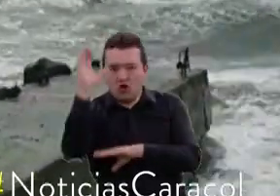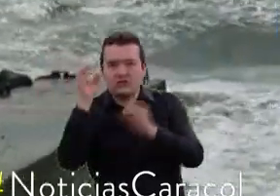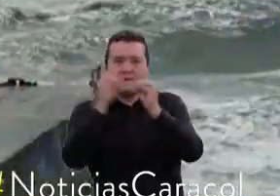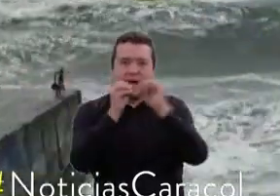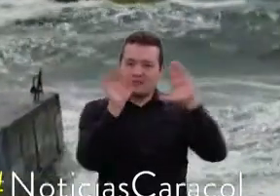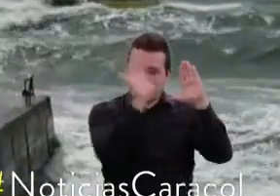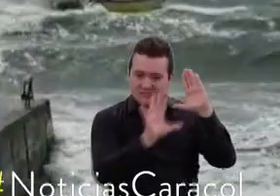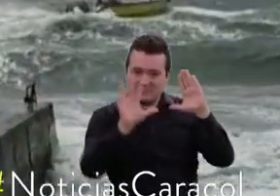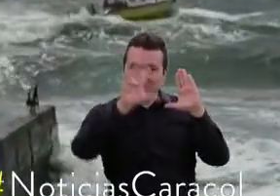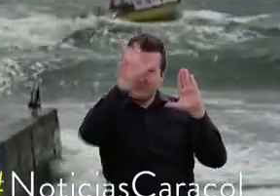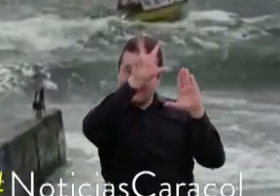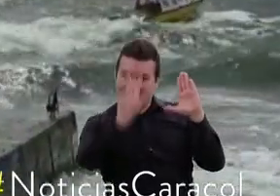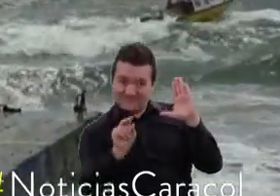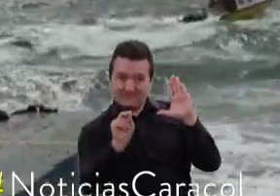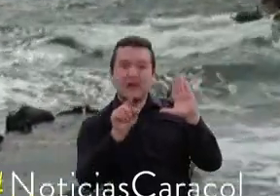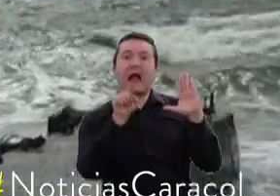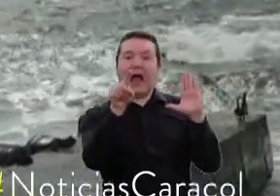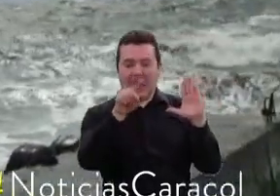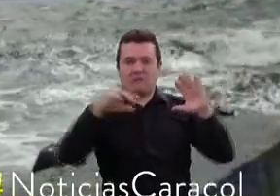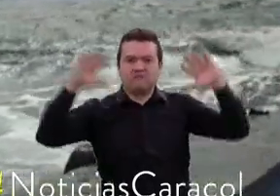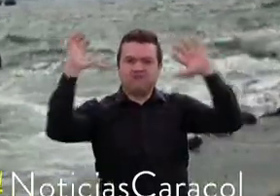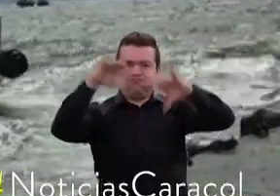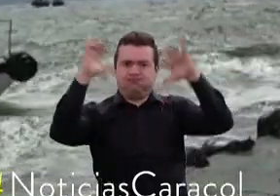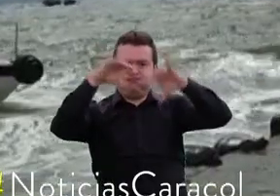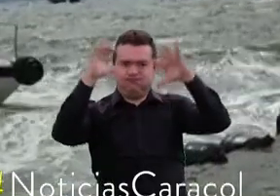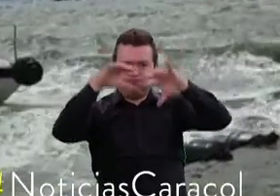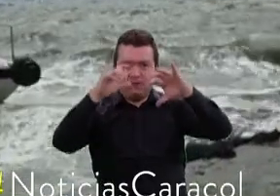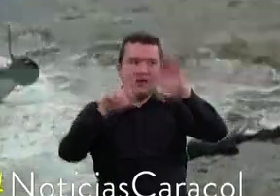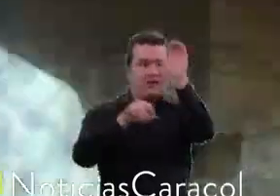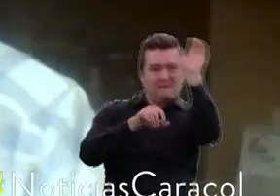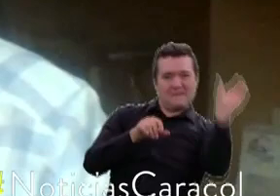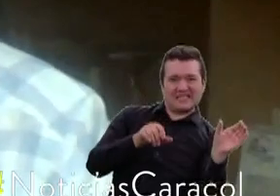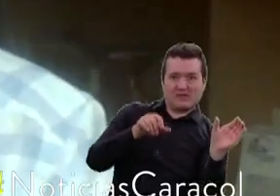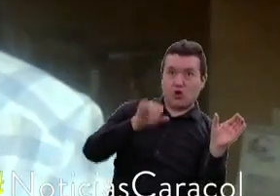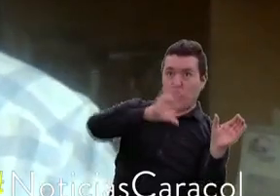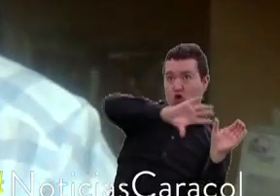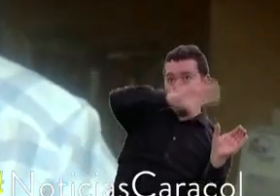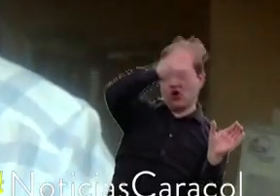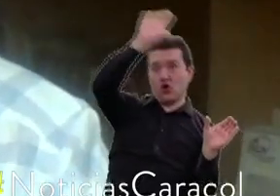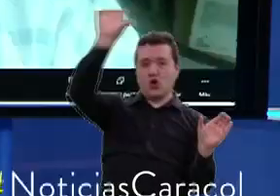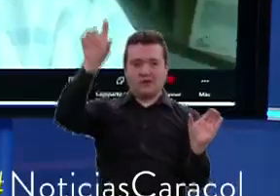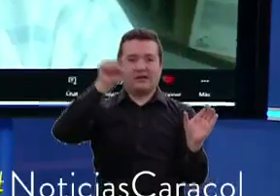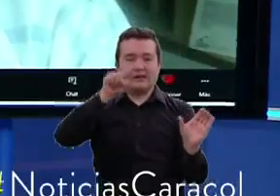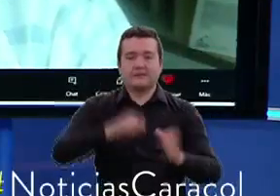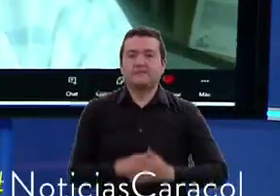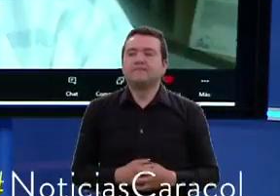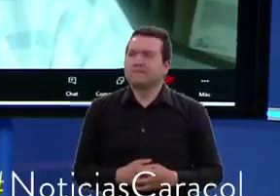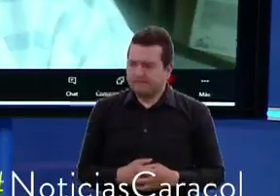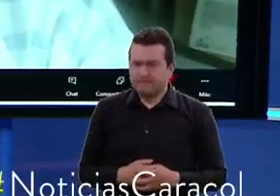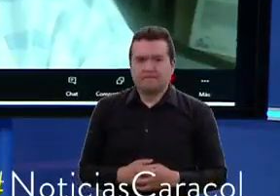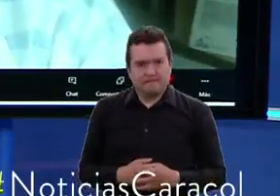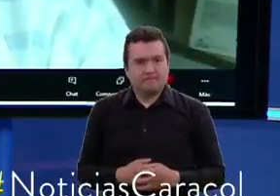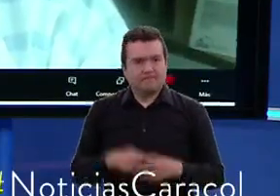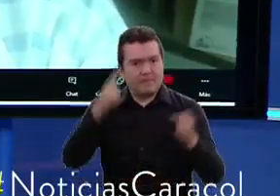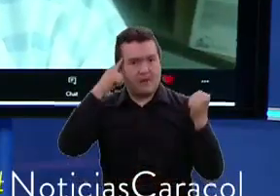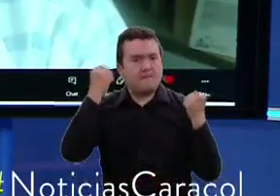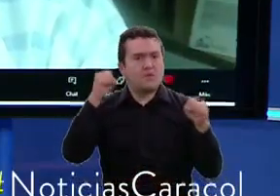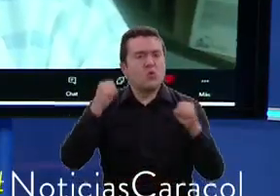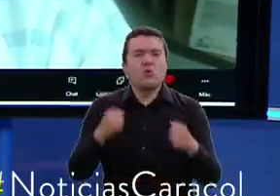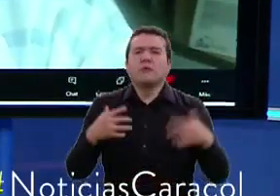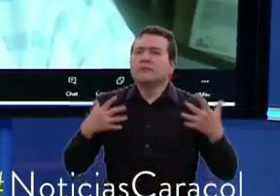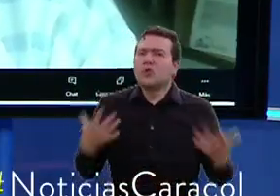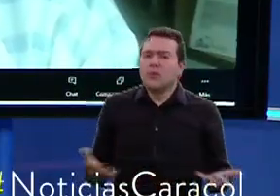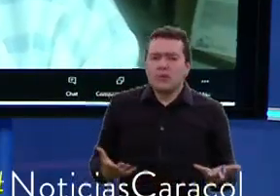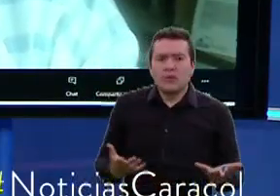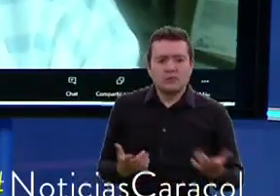norte de la región andina principalmente, ¿no? Y pacífica, sí. De igual forma. Cristian, el panorama es preocupante, pero ¿qué nos espera en